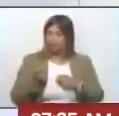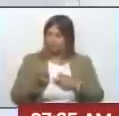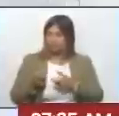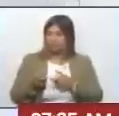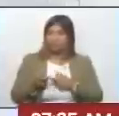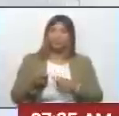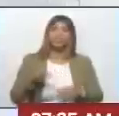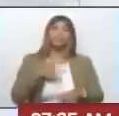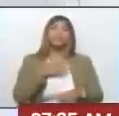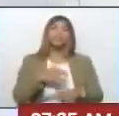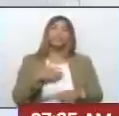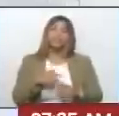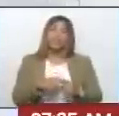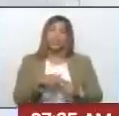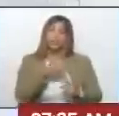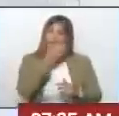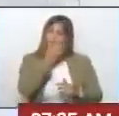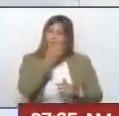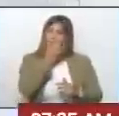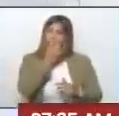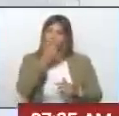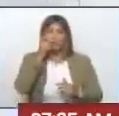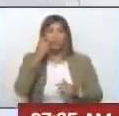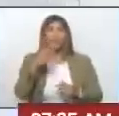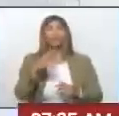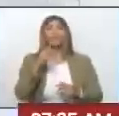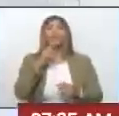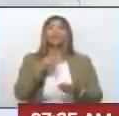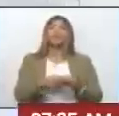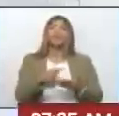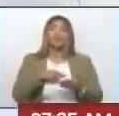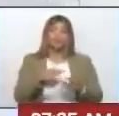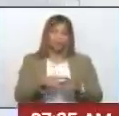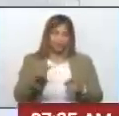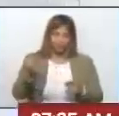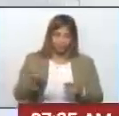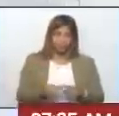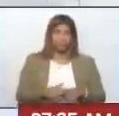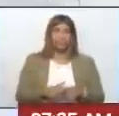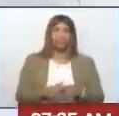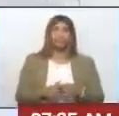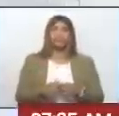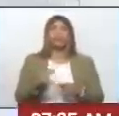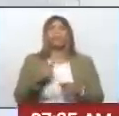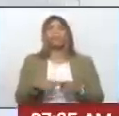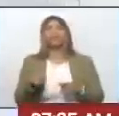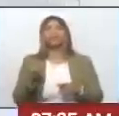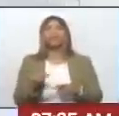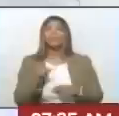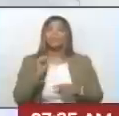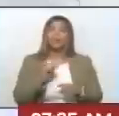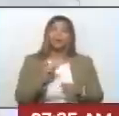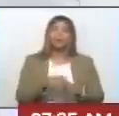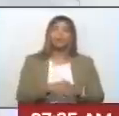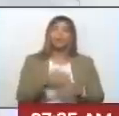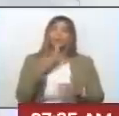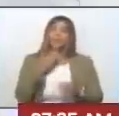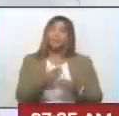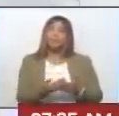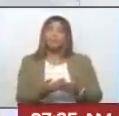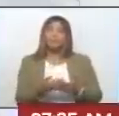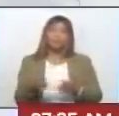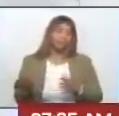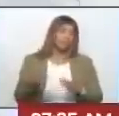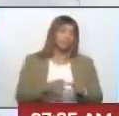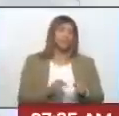del sentimiento hacia nuestro pueblo, la de la verdadera representación, sino también aquellos que han pedido